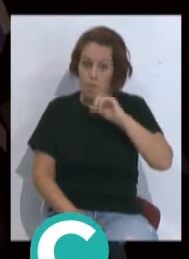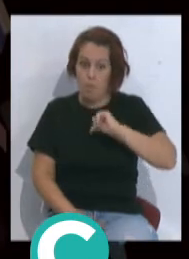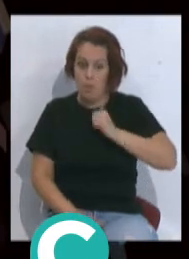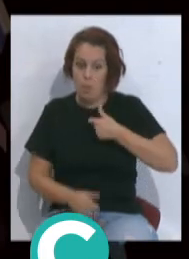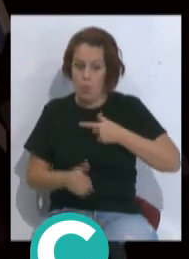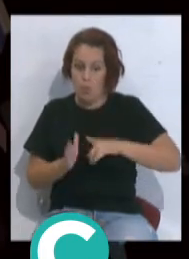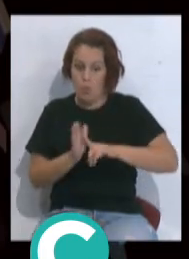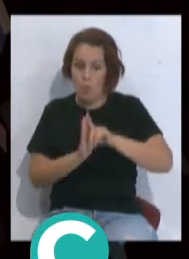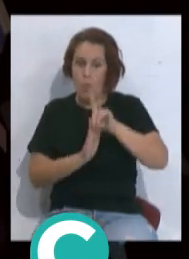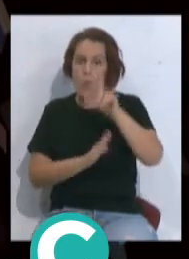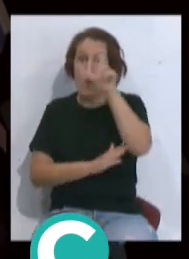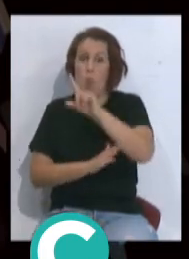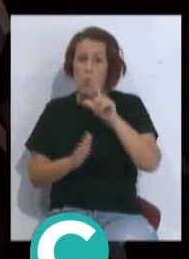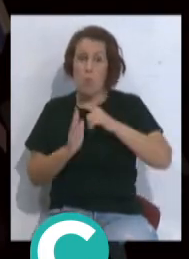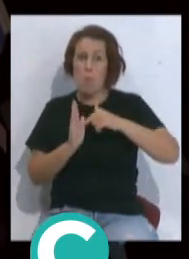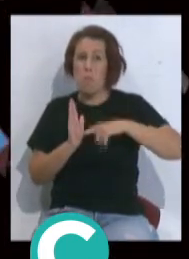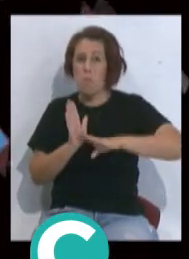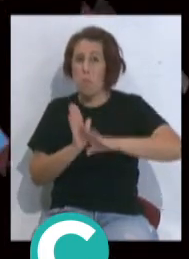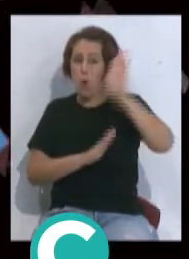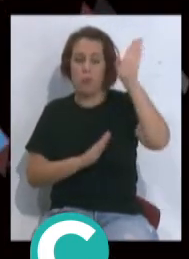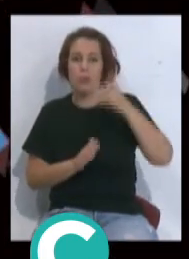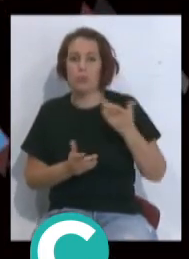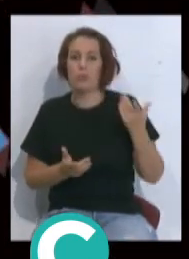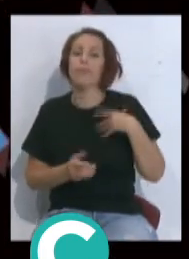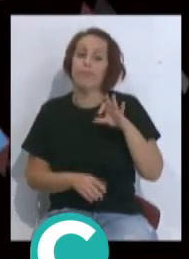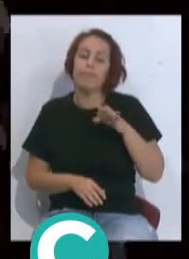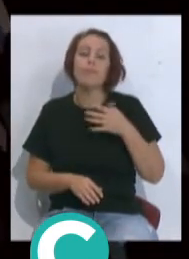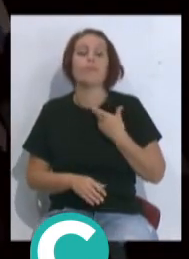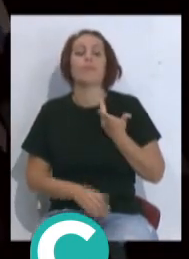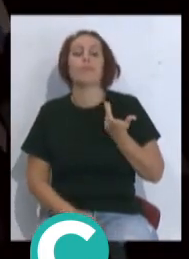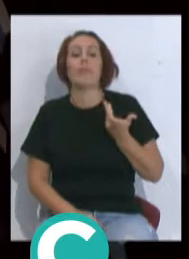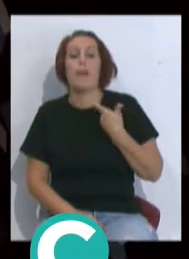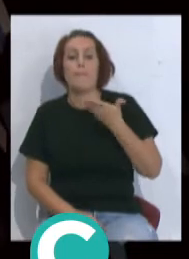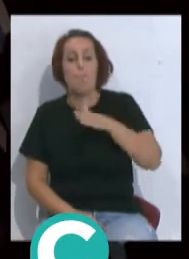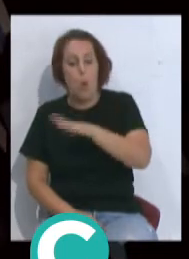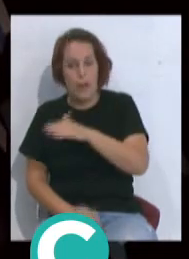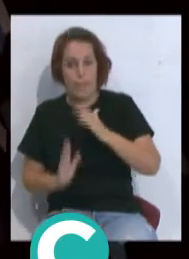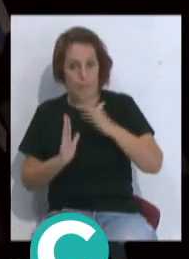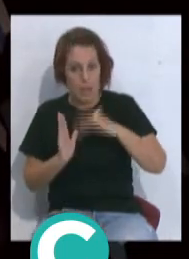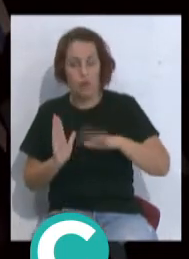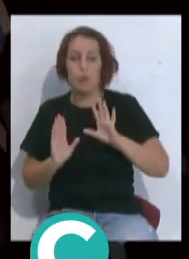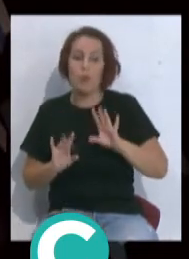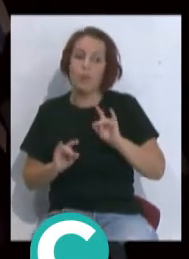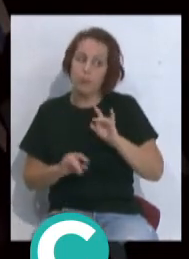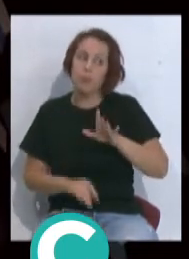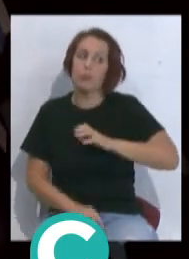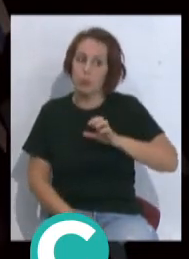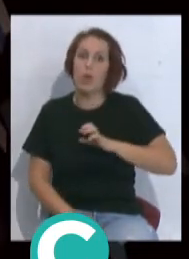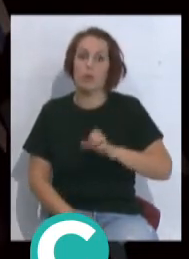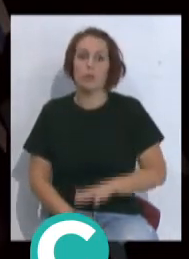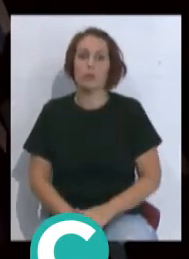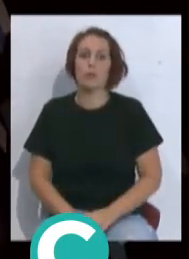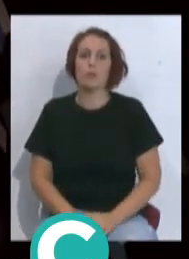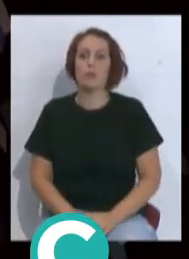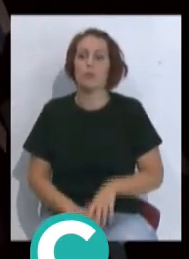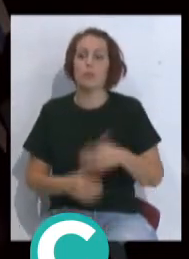a crecer. En julio nos pusimos lo más alto. Es verdad que no fue en tan elevada tasa de mortalidad, pero sí en lo máximo de contagios fue en esa época.